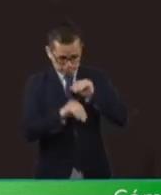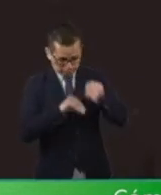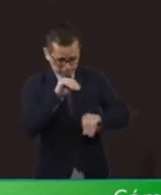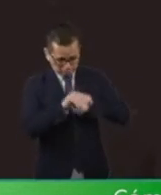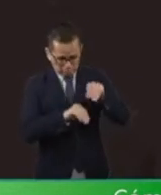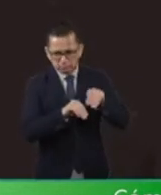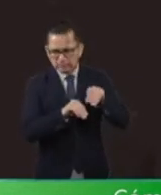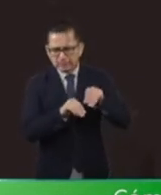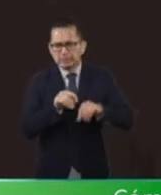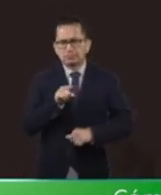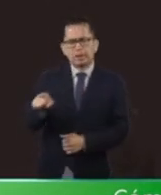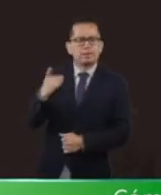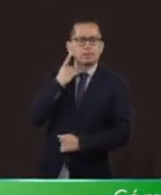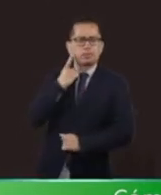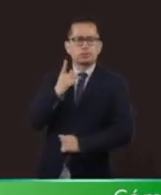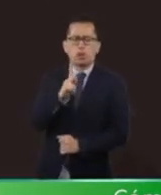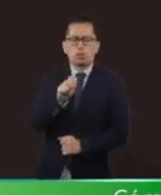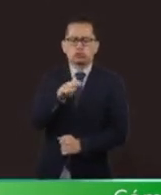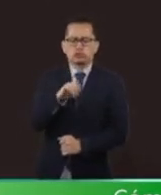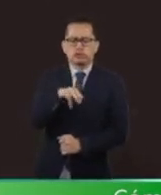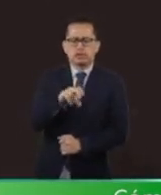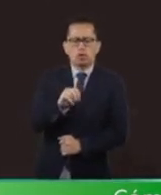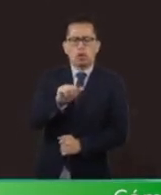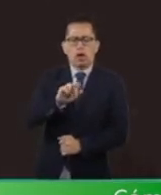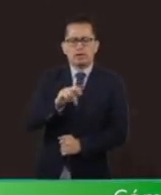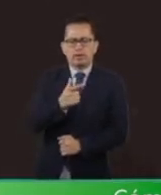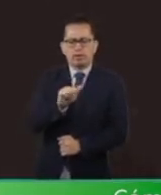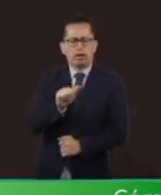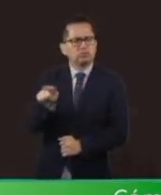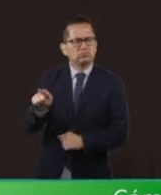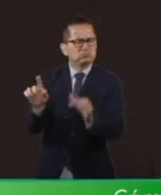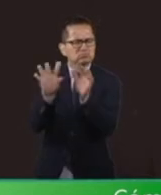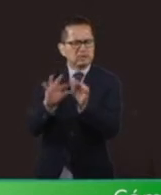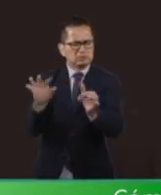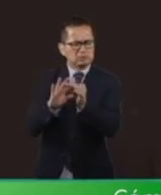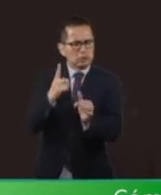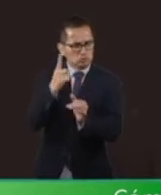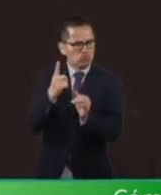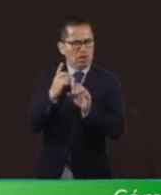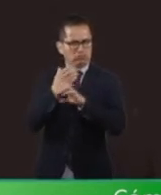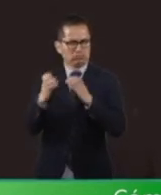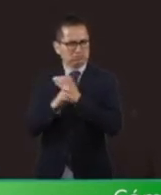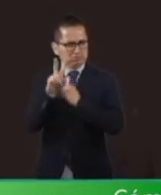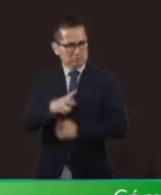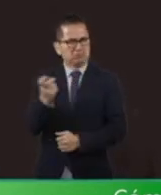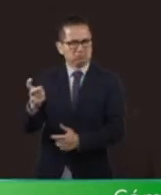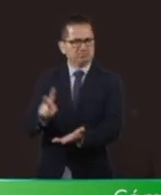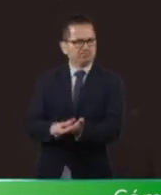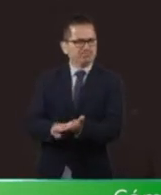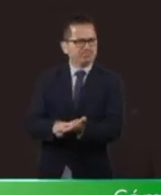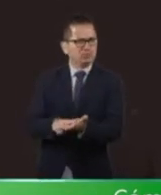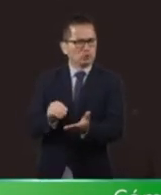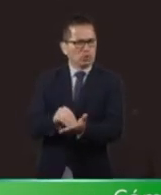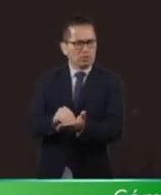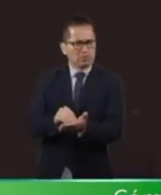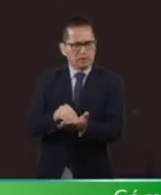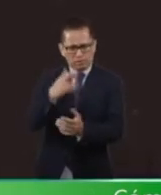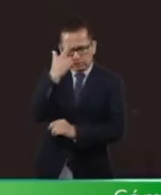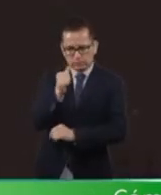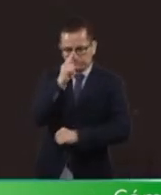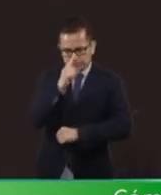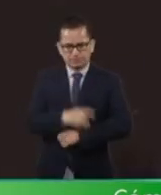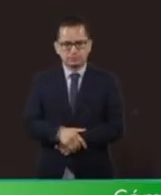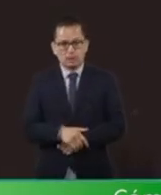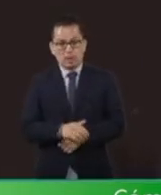una claridad que sigue resonando hasta hoy: abusar del poder militar es